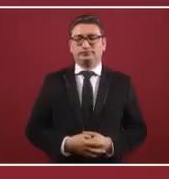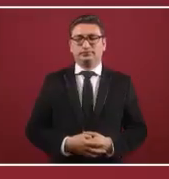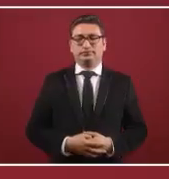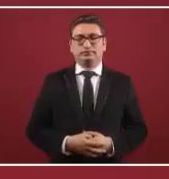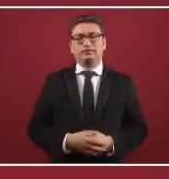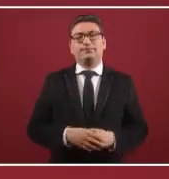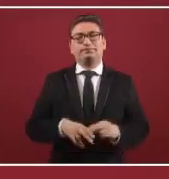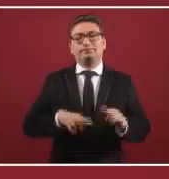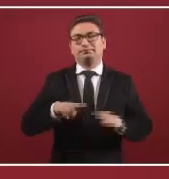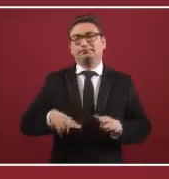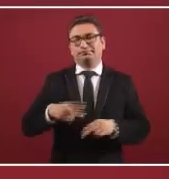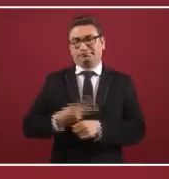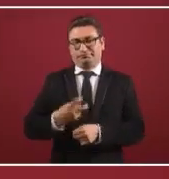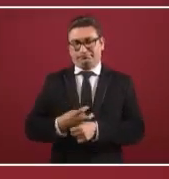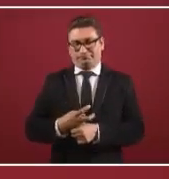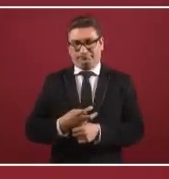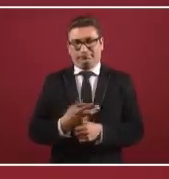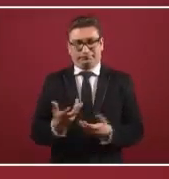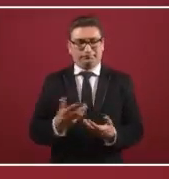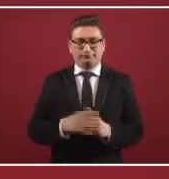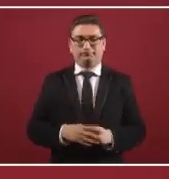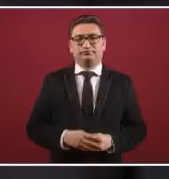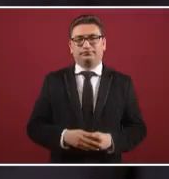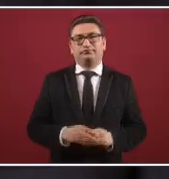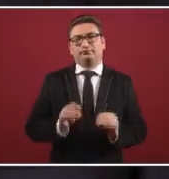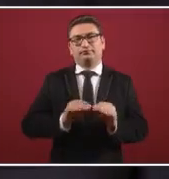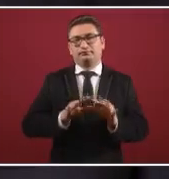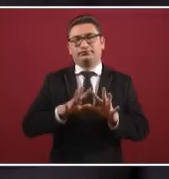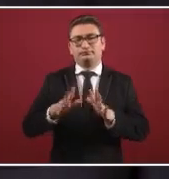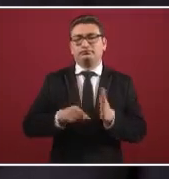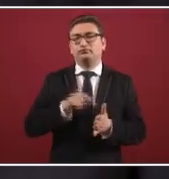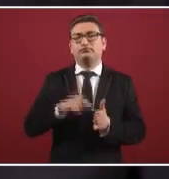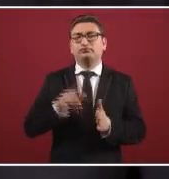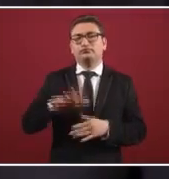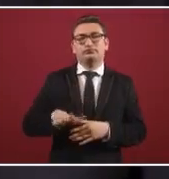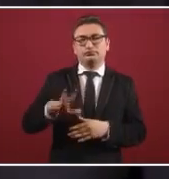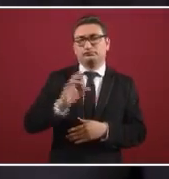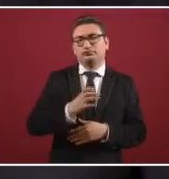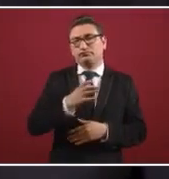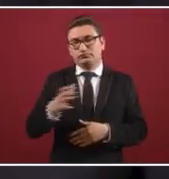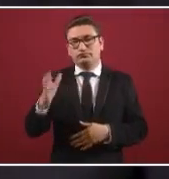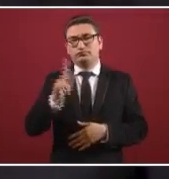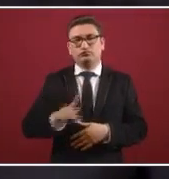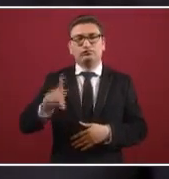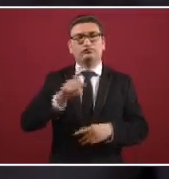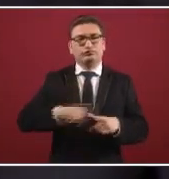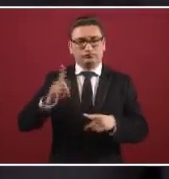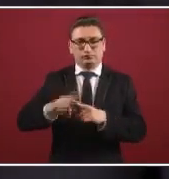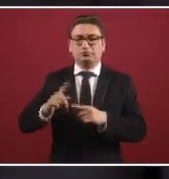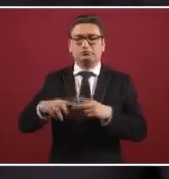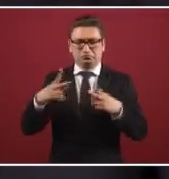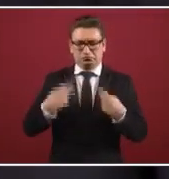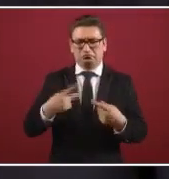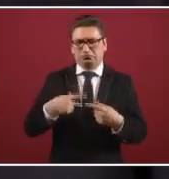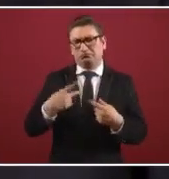segundo nivel, desde luego unidades médicas rurales donde van pasantes,